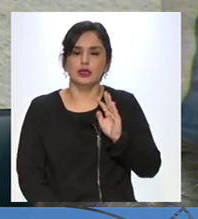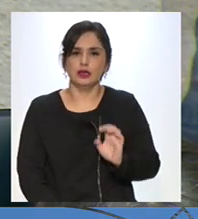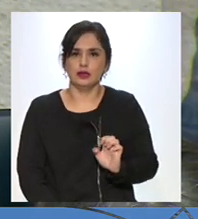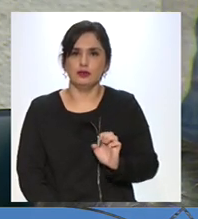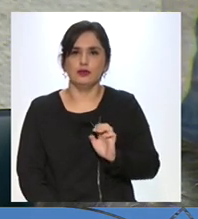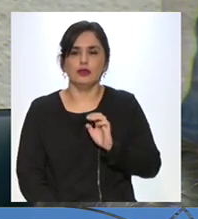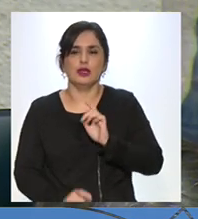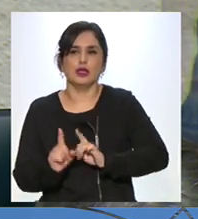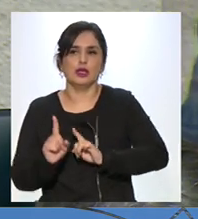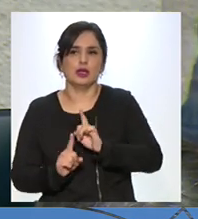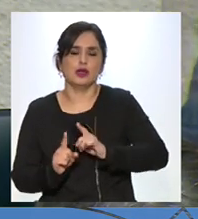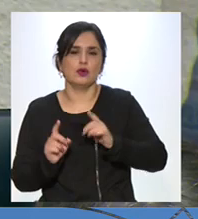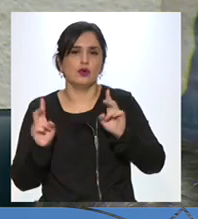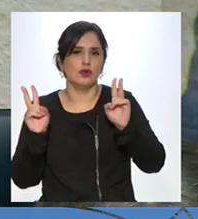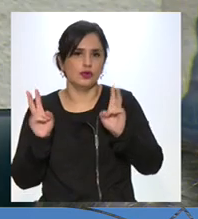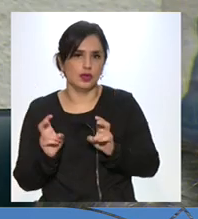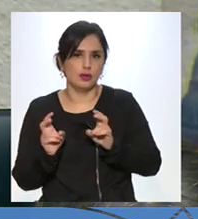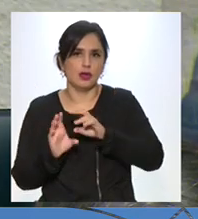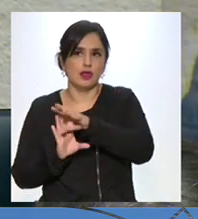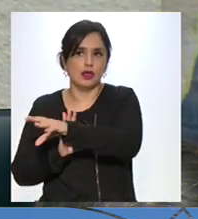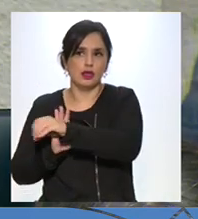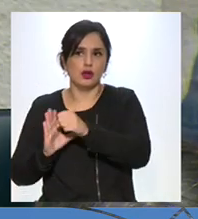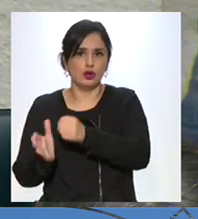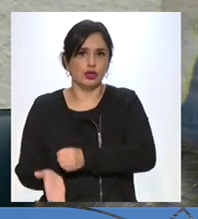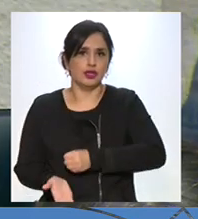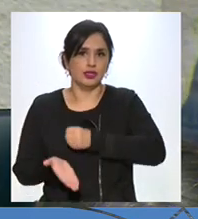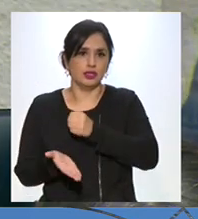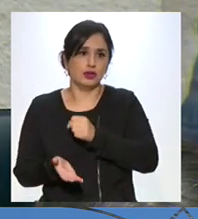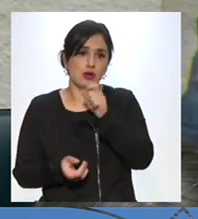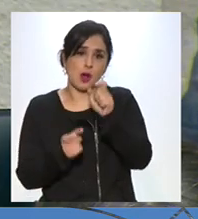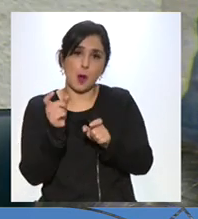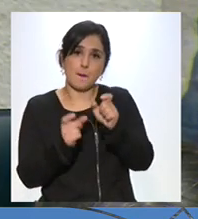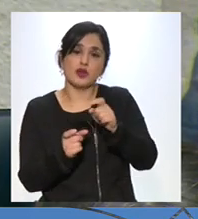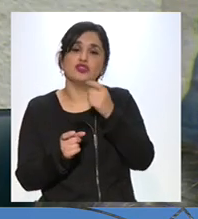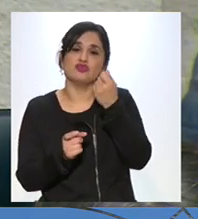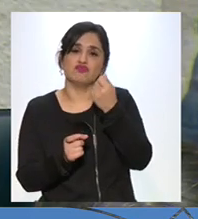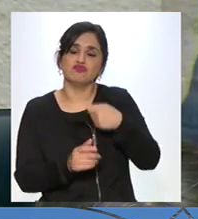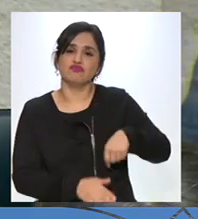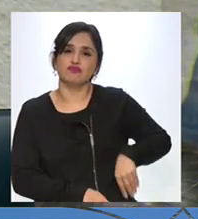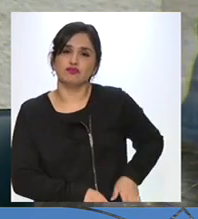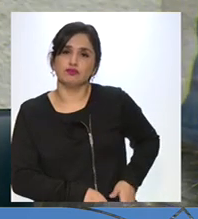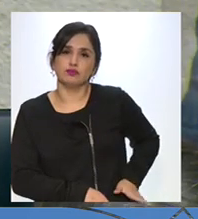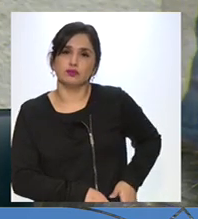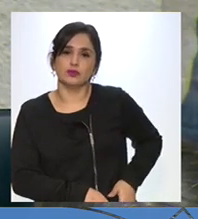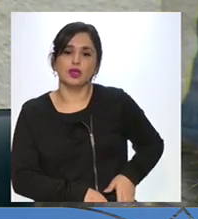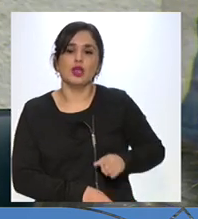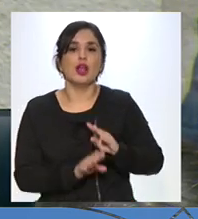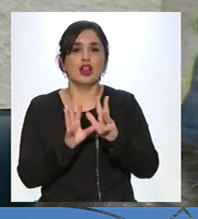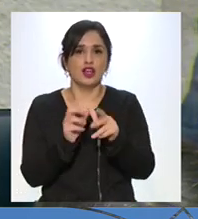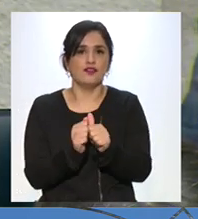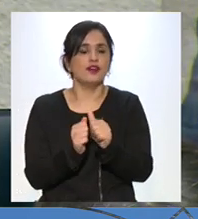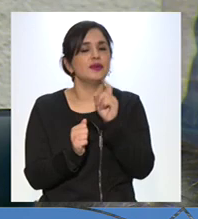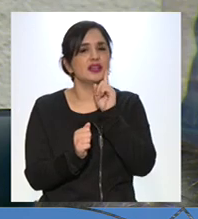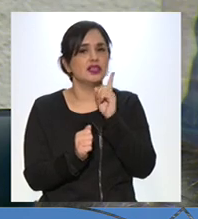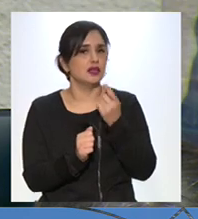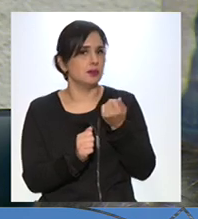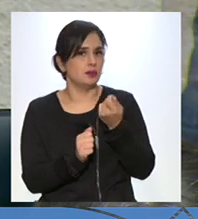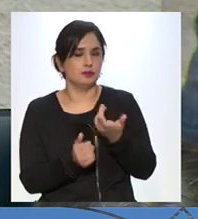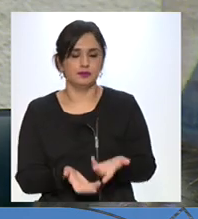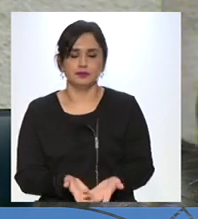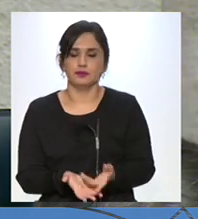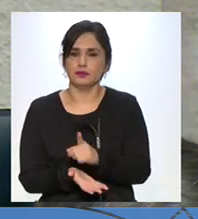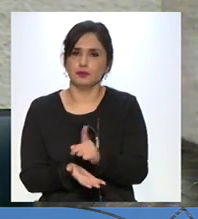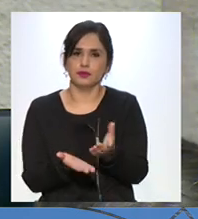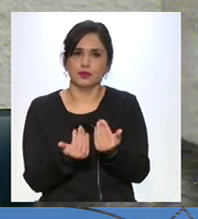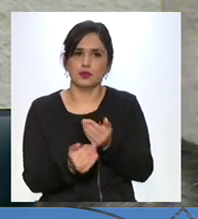también algún efecto de los retiros, la gente hoy día tiene plata, las familias tienen recursos y no necesitan salir